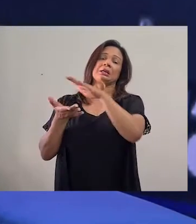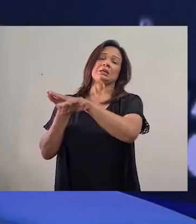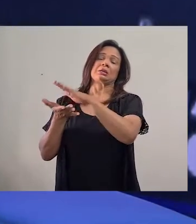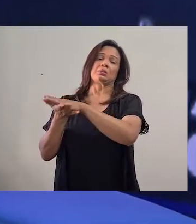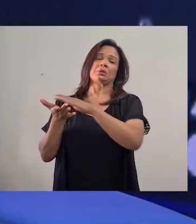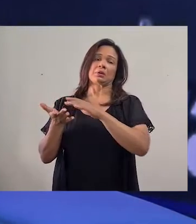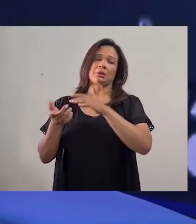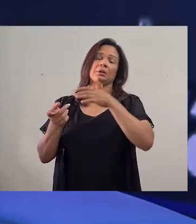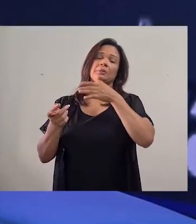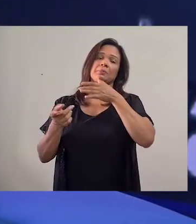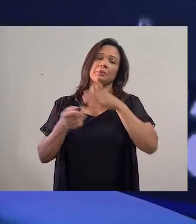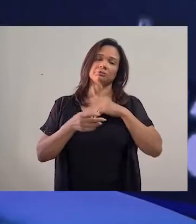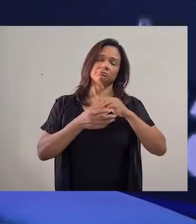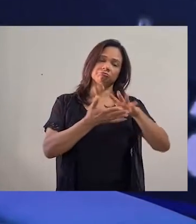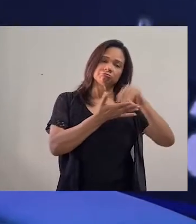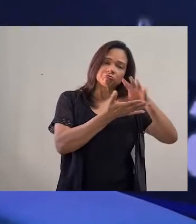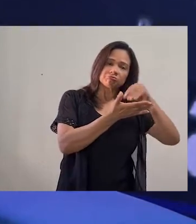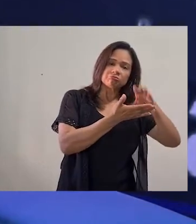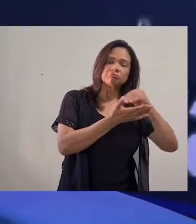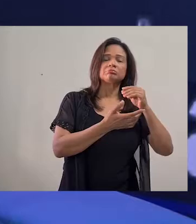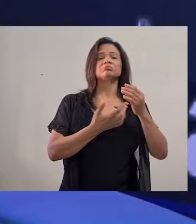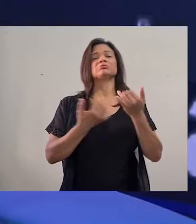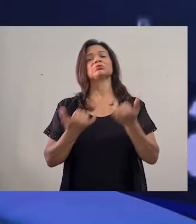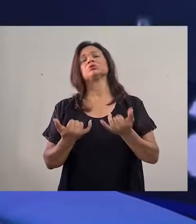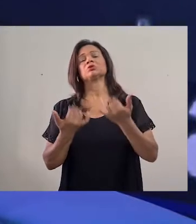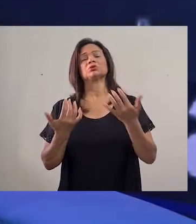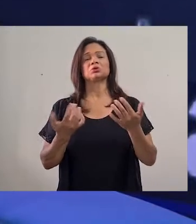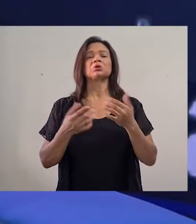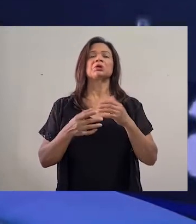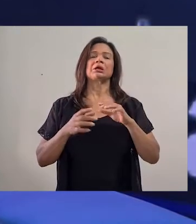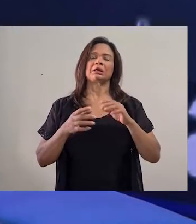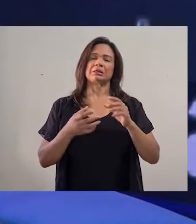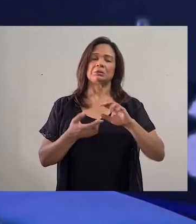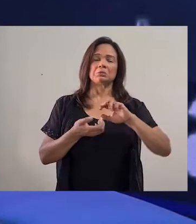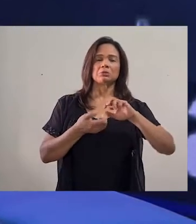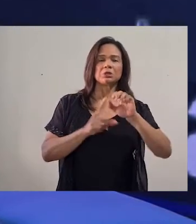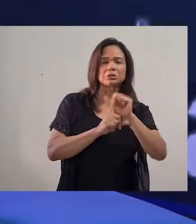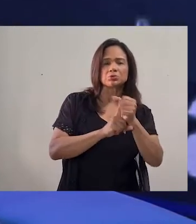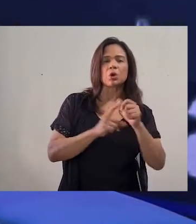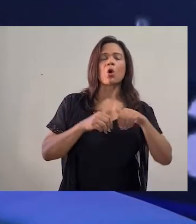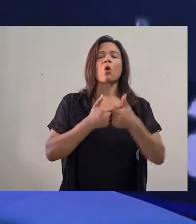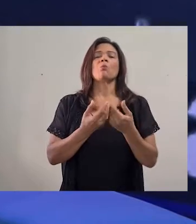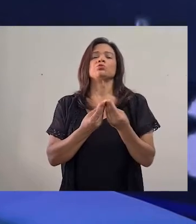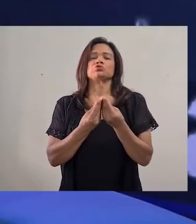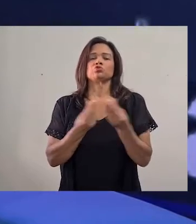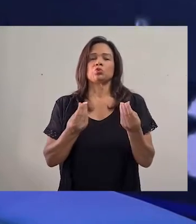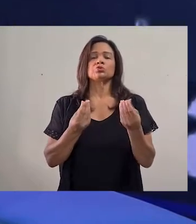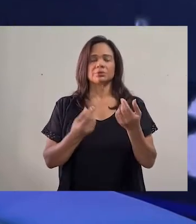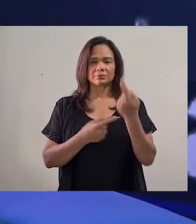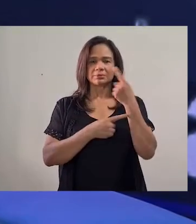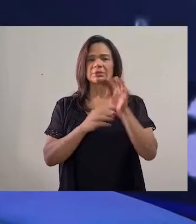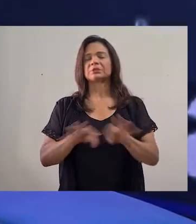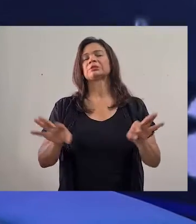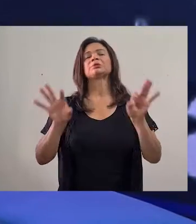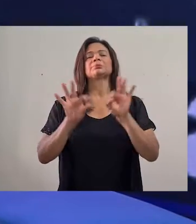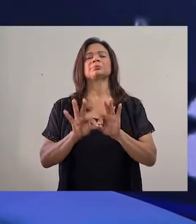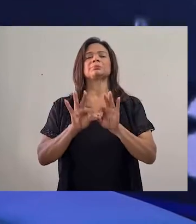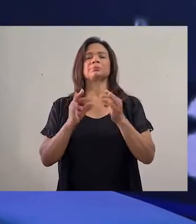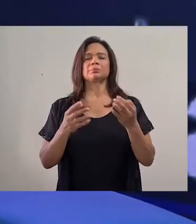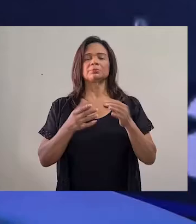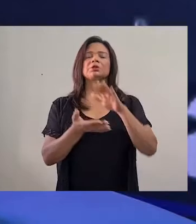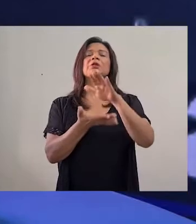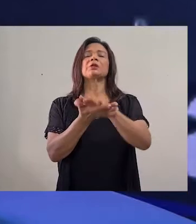Allí, mientras el niño estaba en la escuela, la madre estaba entrenándose. Por eso hoy, cuando él hace alguna crisis, tenemos cómo manejarlo.